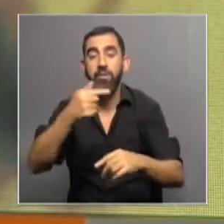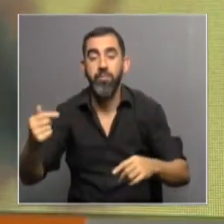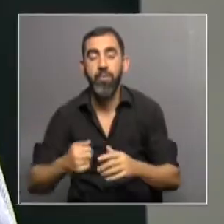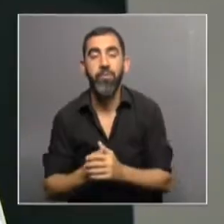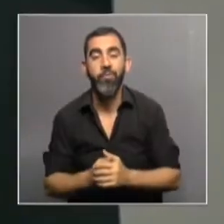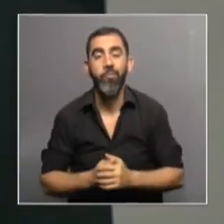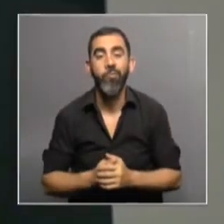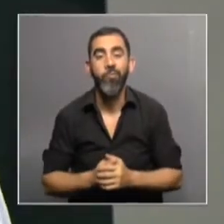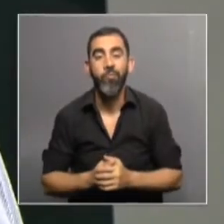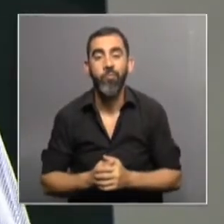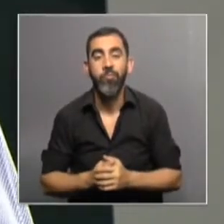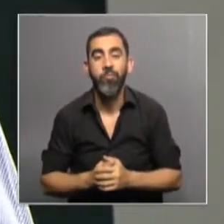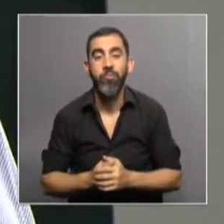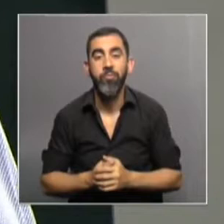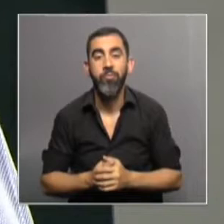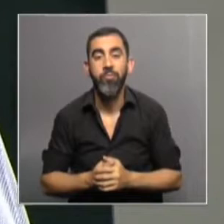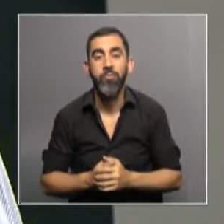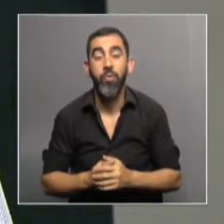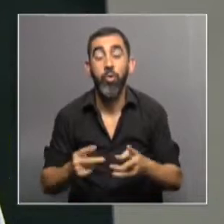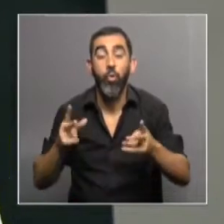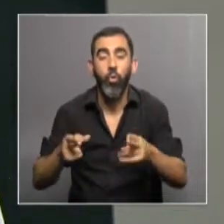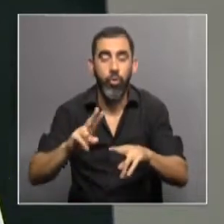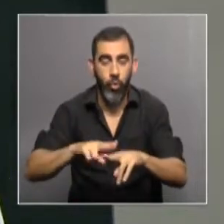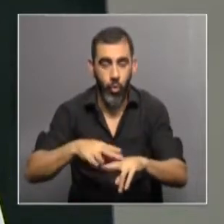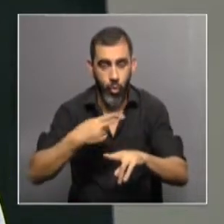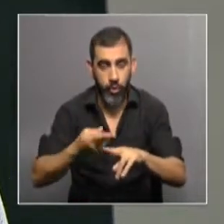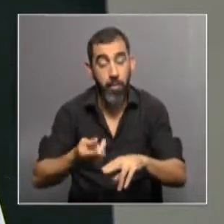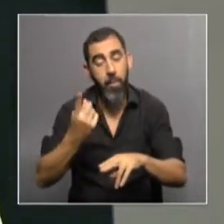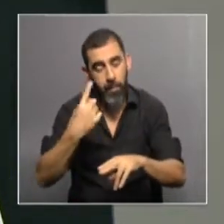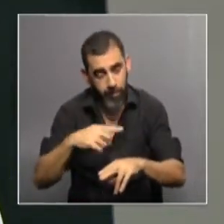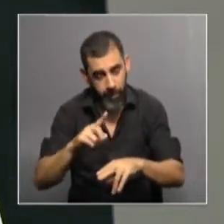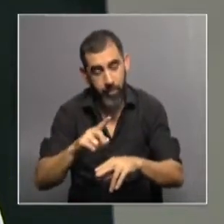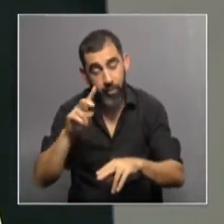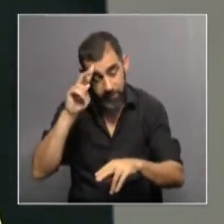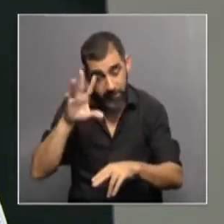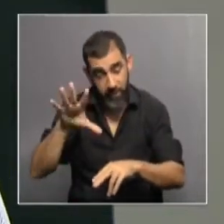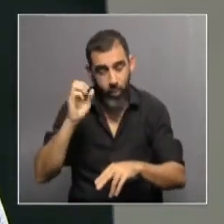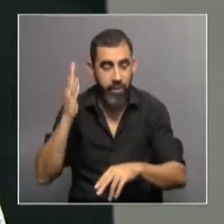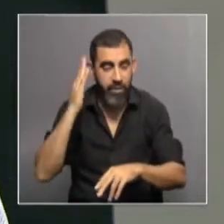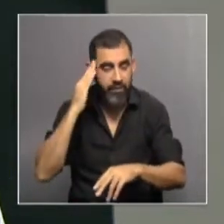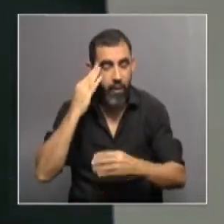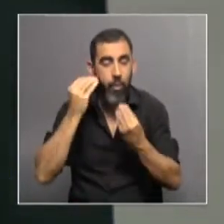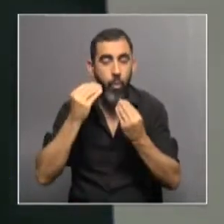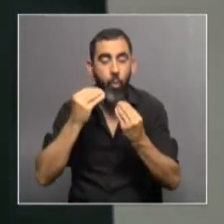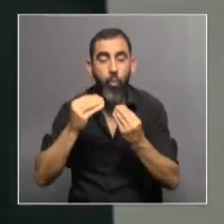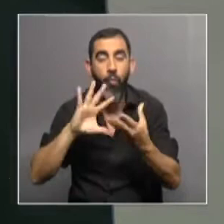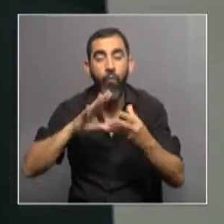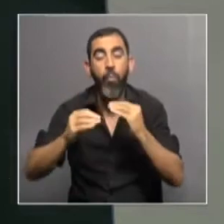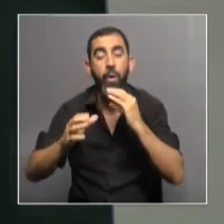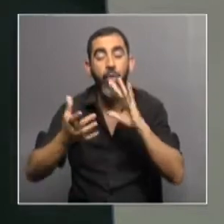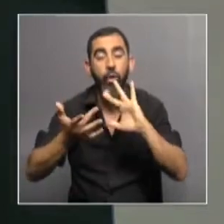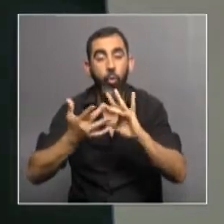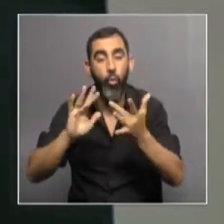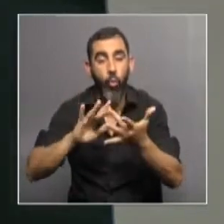la semana que viene abrimos una nueva pausa en Sobre Ciencia pero les vamos a recordar ustedes ya saben cuáles son nuestras vías de